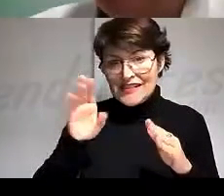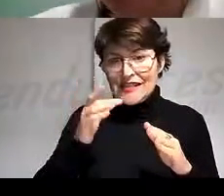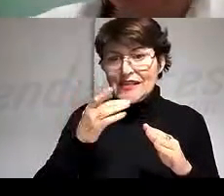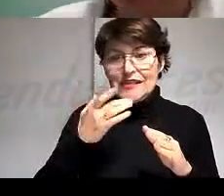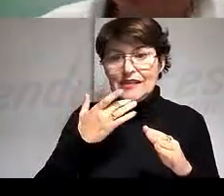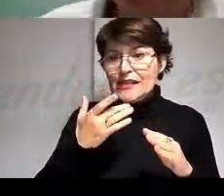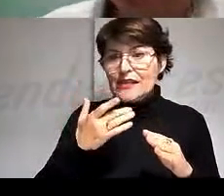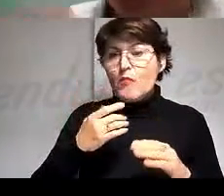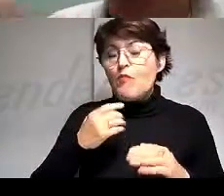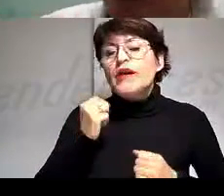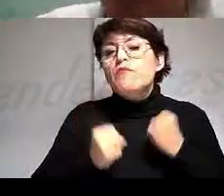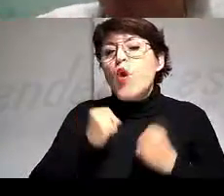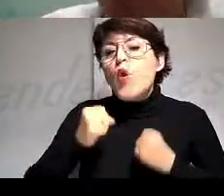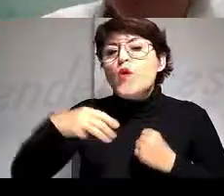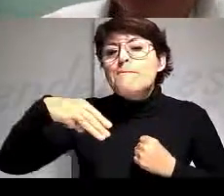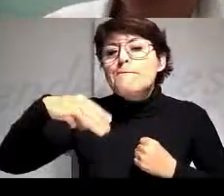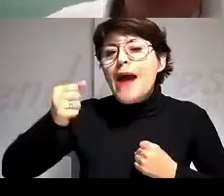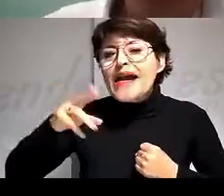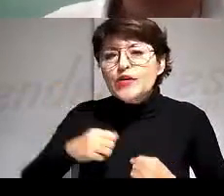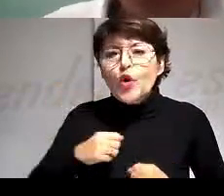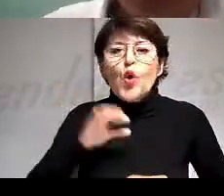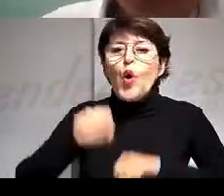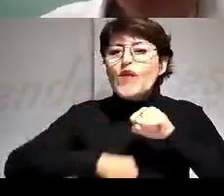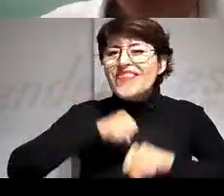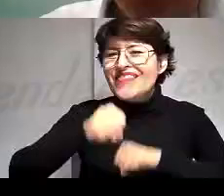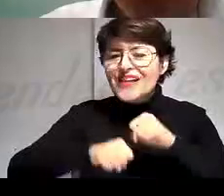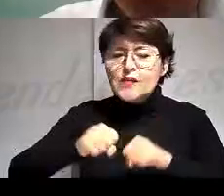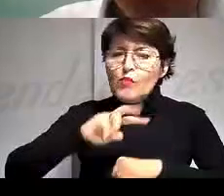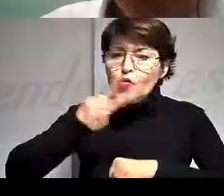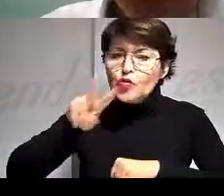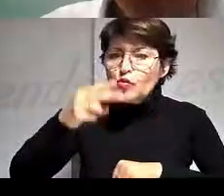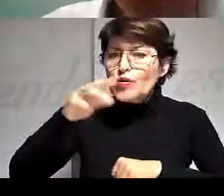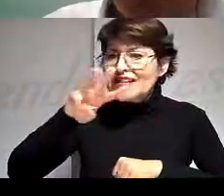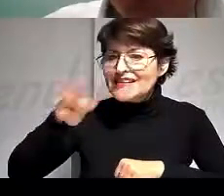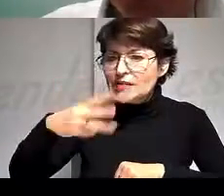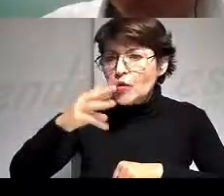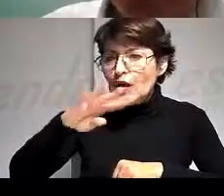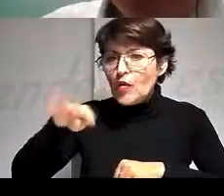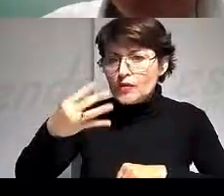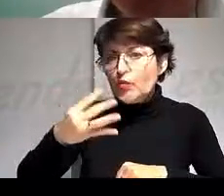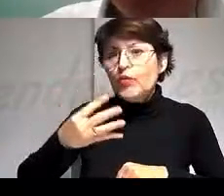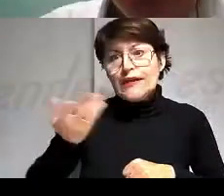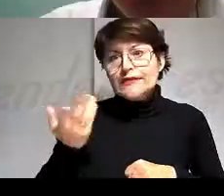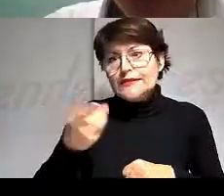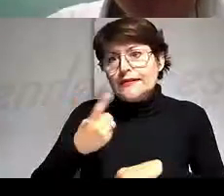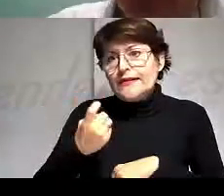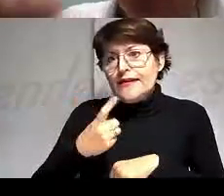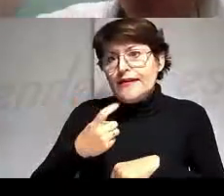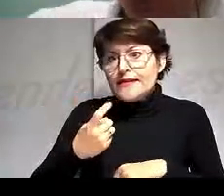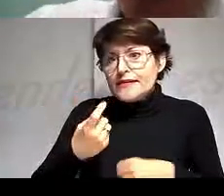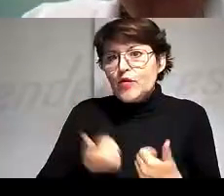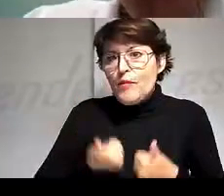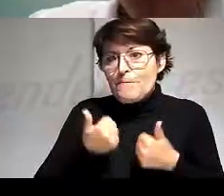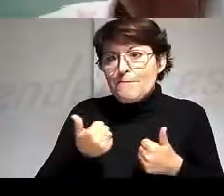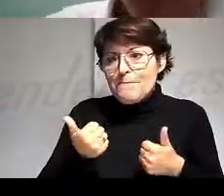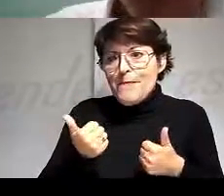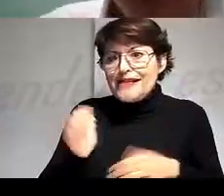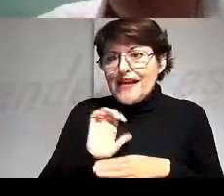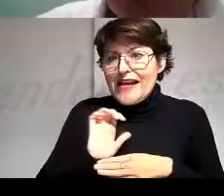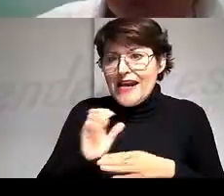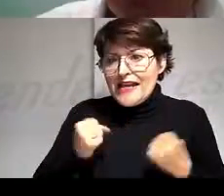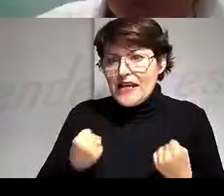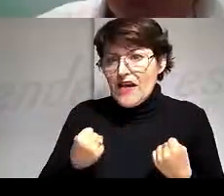en un maratón, si nos metemos en una carrera ciclista, por ejemplo, pues ahí sí que el consumo de hidratos de carbono, consumo alto de hidratos